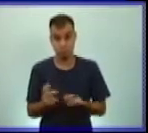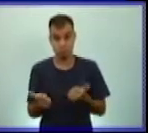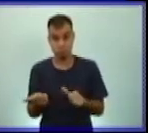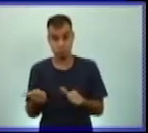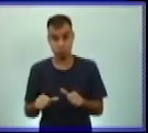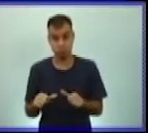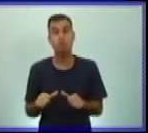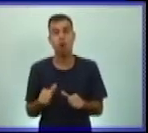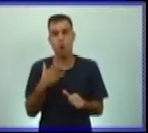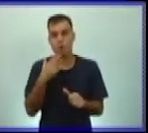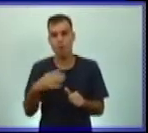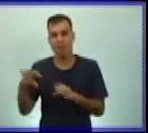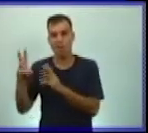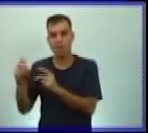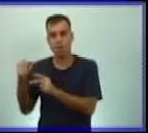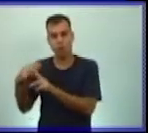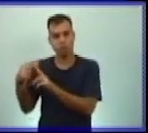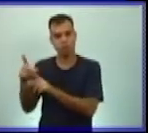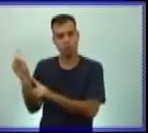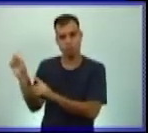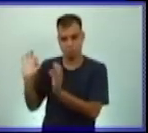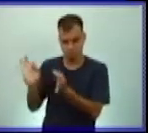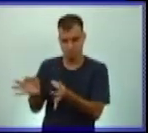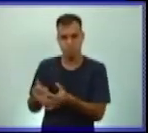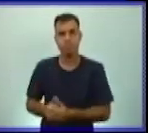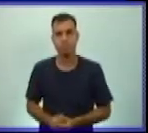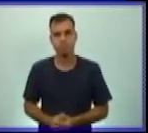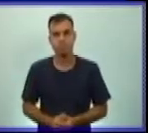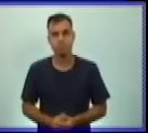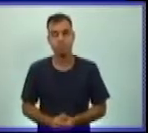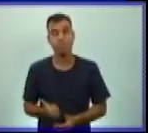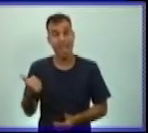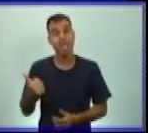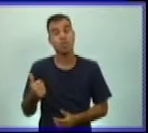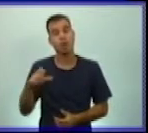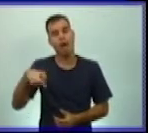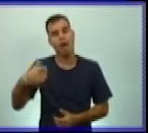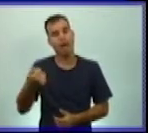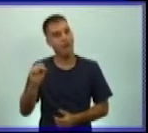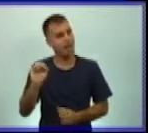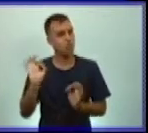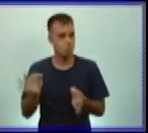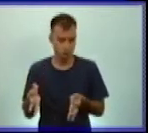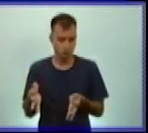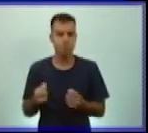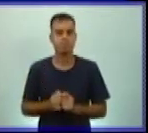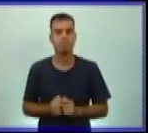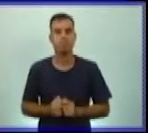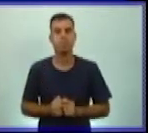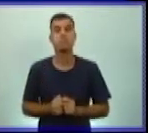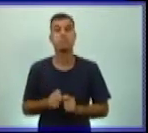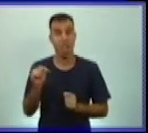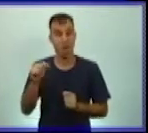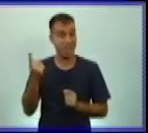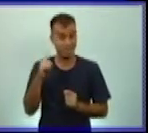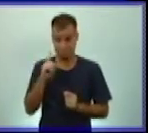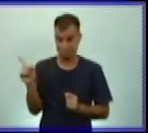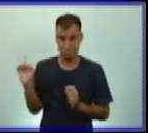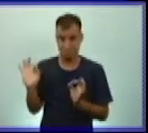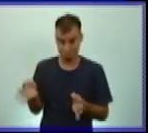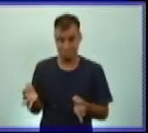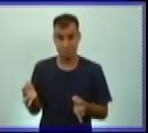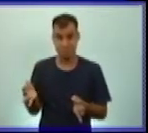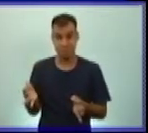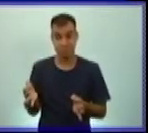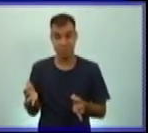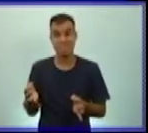caso dióxido de azufre, que también es una sustancia gaseosa. Ahora, en este caso, esta reacción también